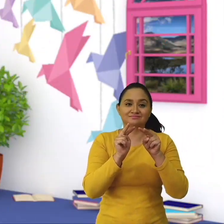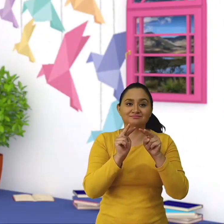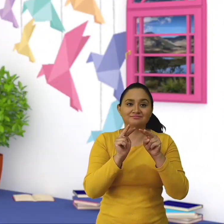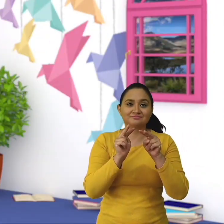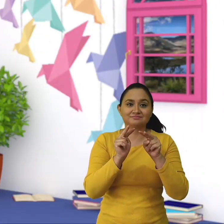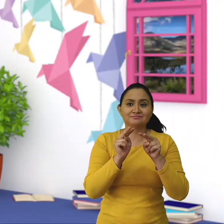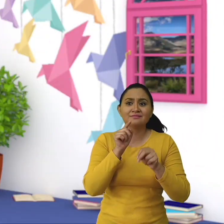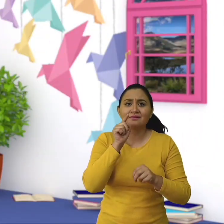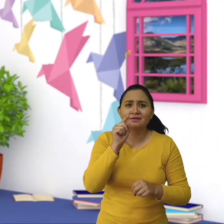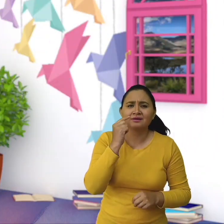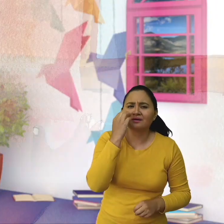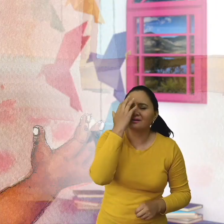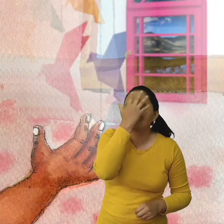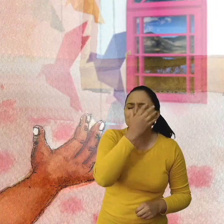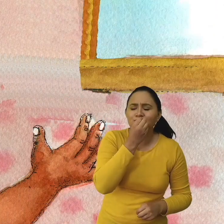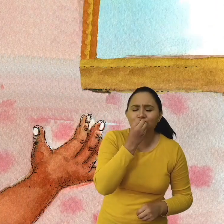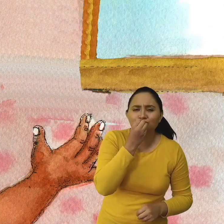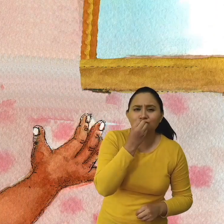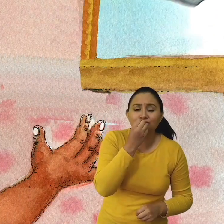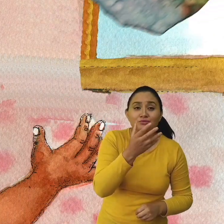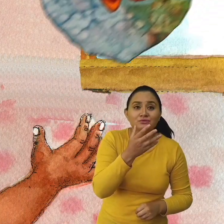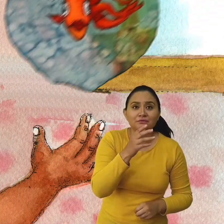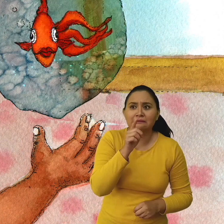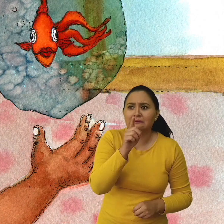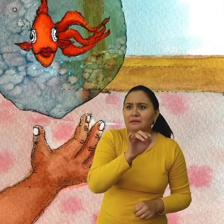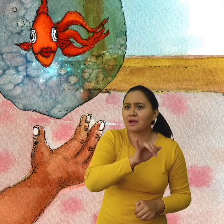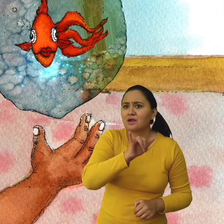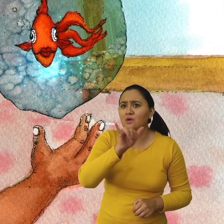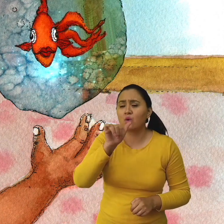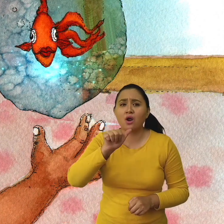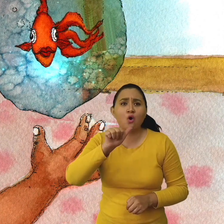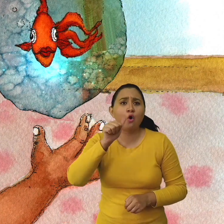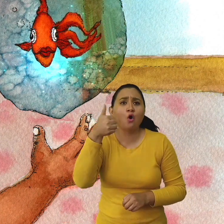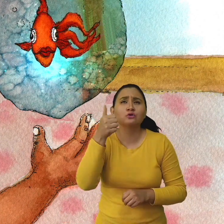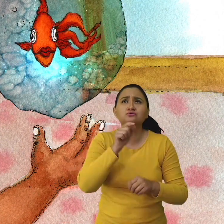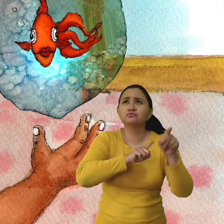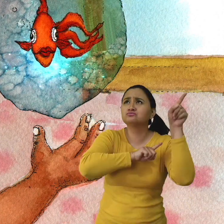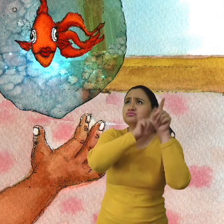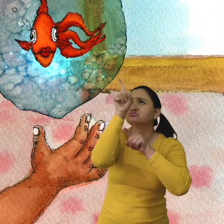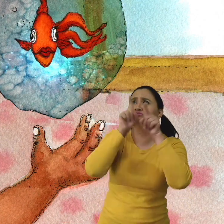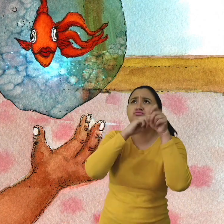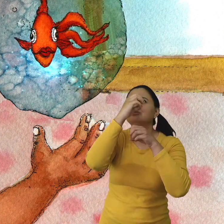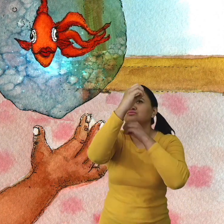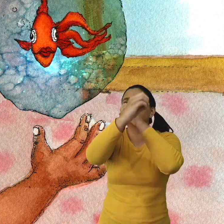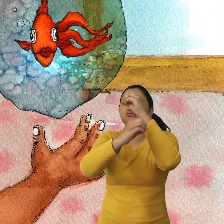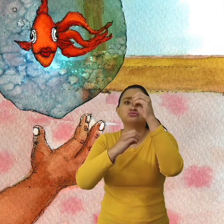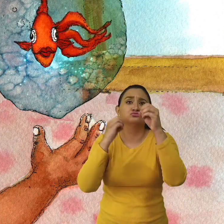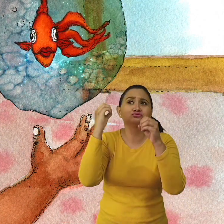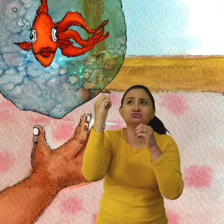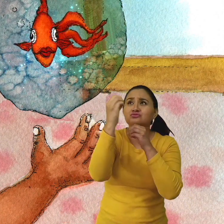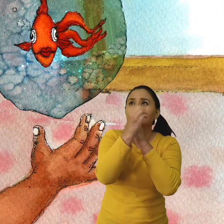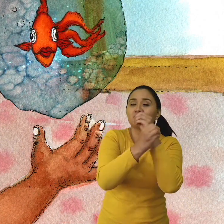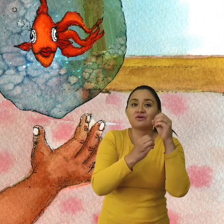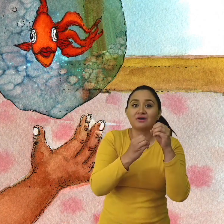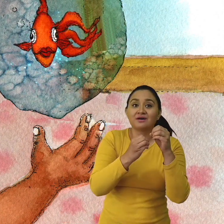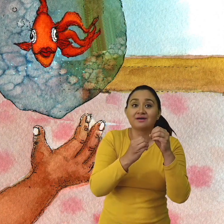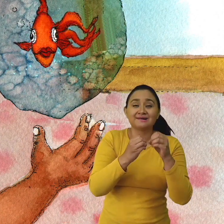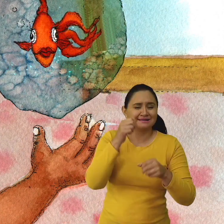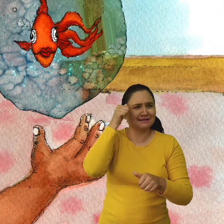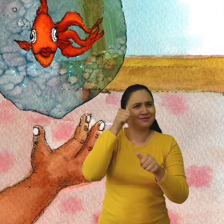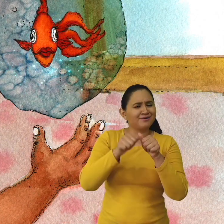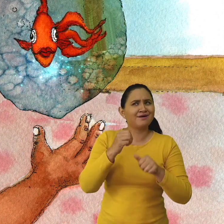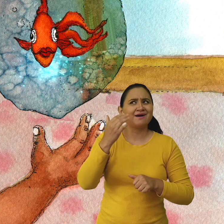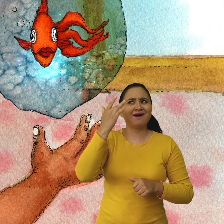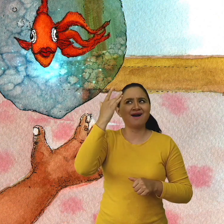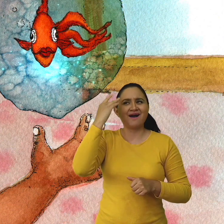Era tan linda, parecía un habitante de otro planeta cuando llegó a mi casa completamente mojada y brillante dentro de su